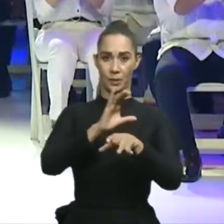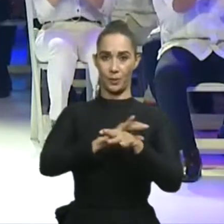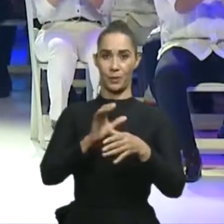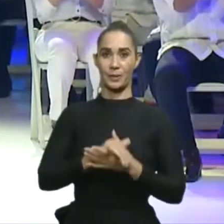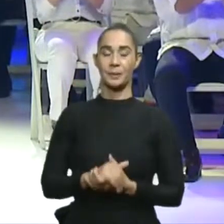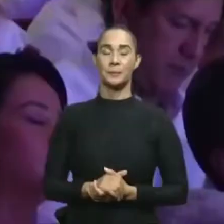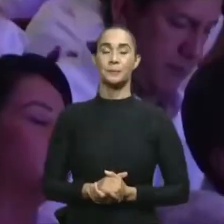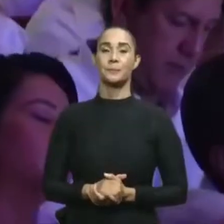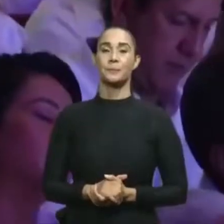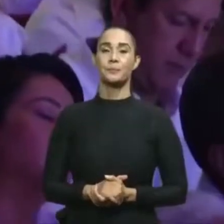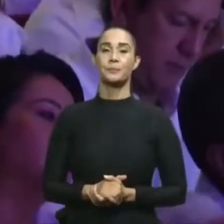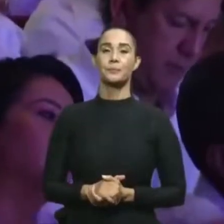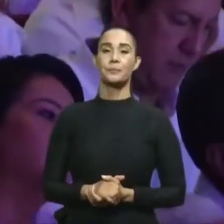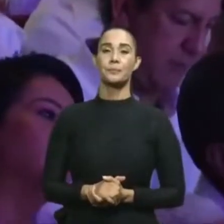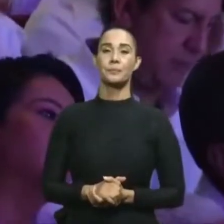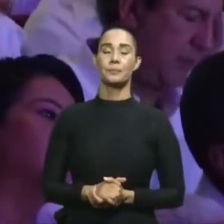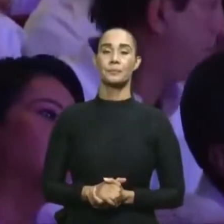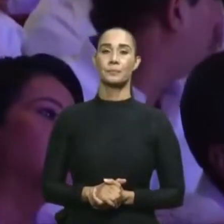desplegado